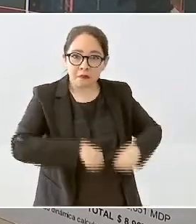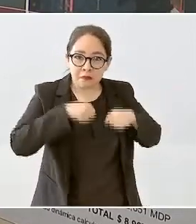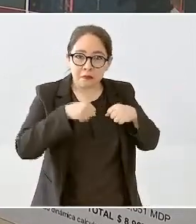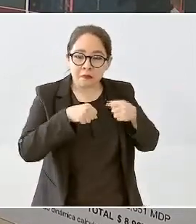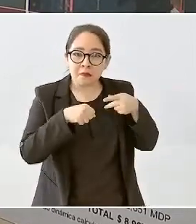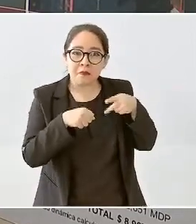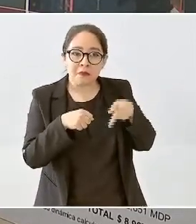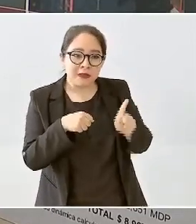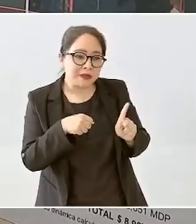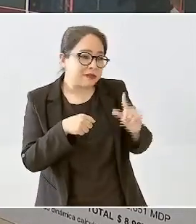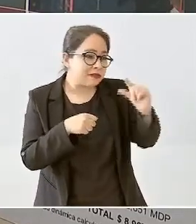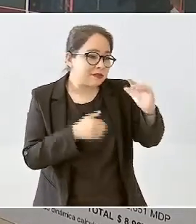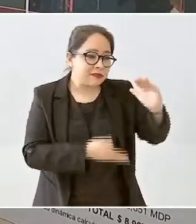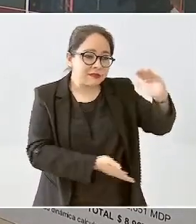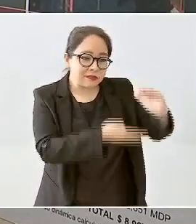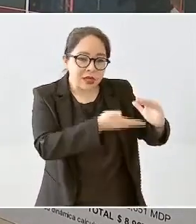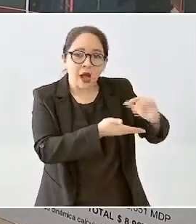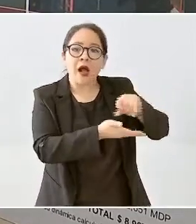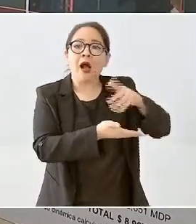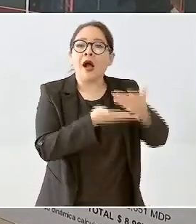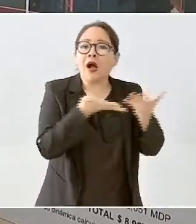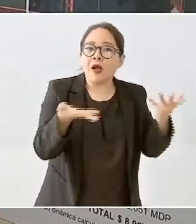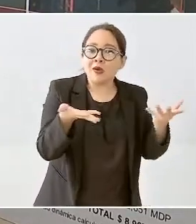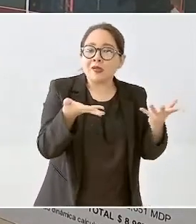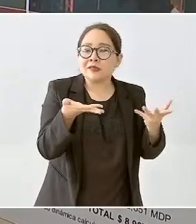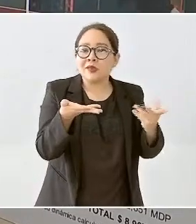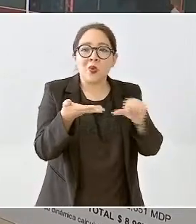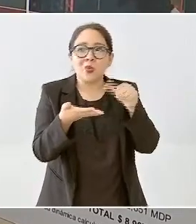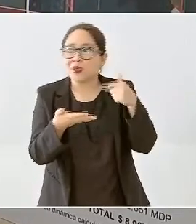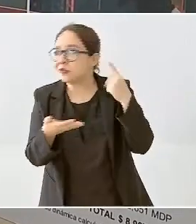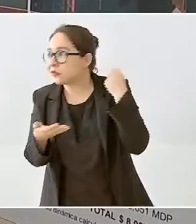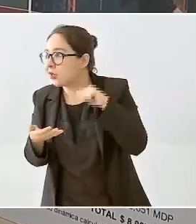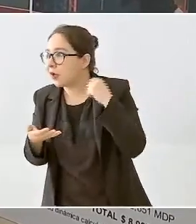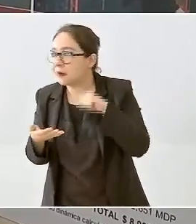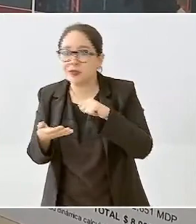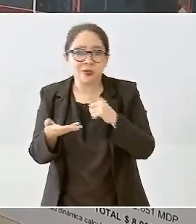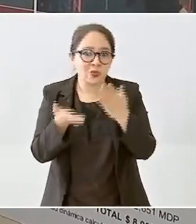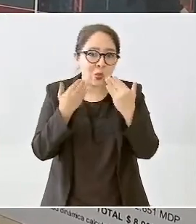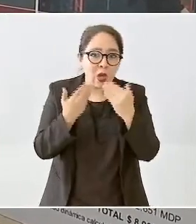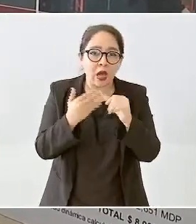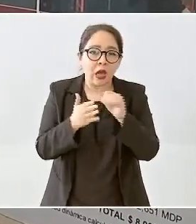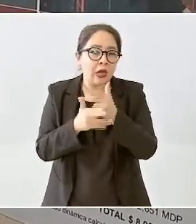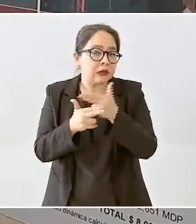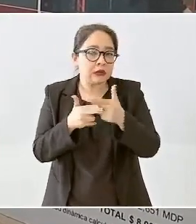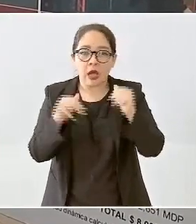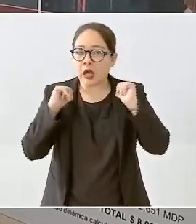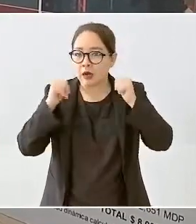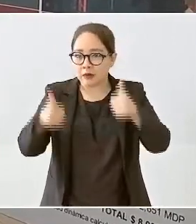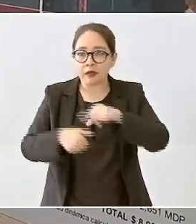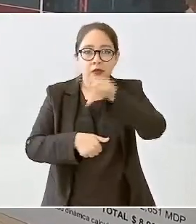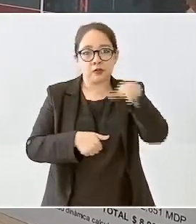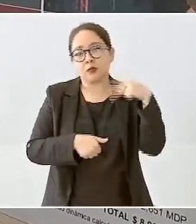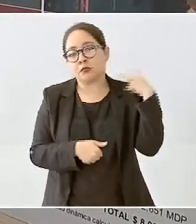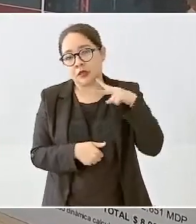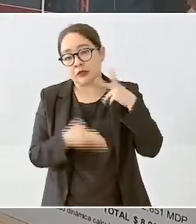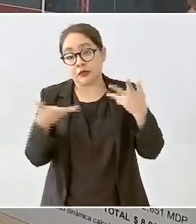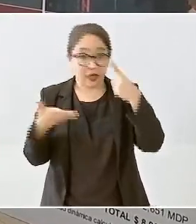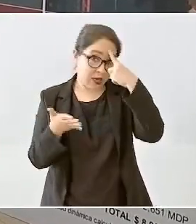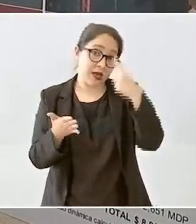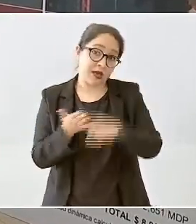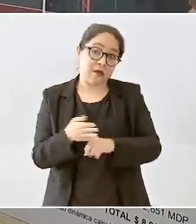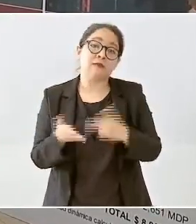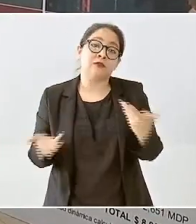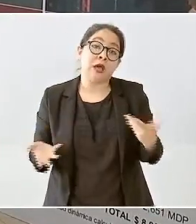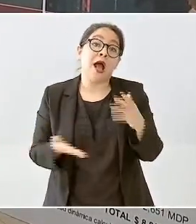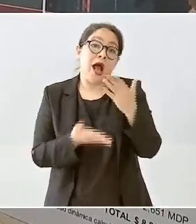bueno, está el puerto de Frontera en Tabasco y ya no hay otro puerto hasta Alvarado, que tiene algunos problemas, y luego viene Veracruz. Entonces creemos que este es un